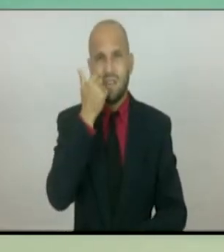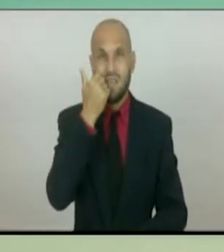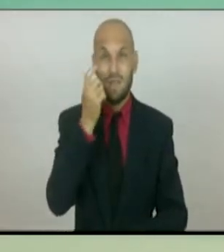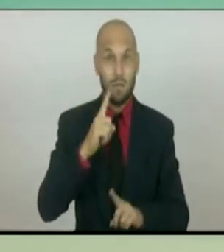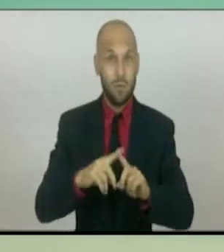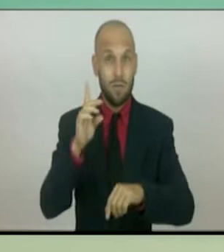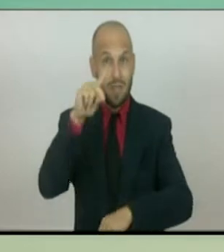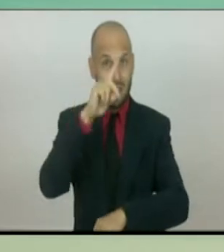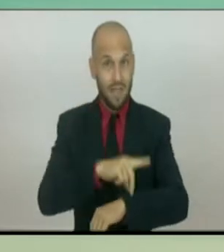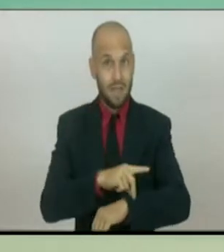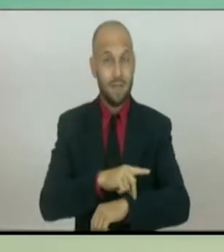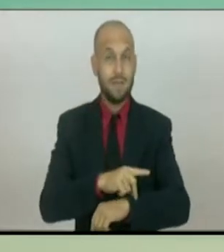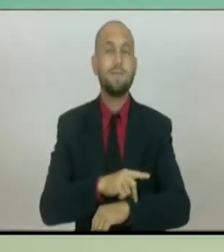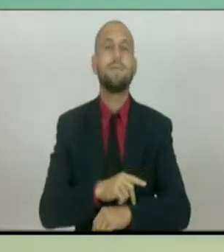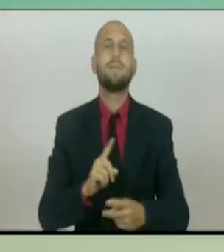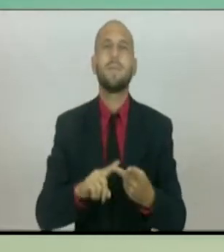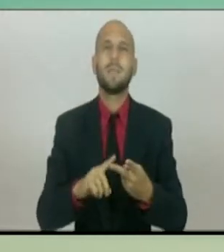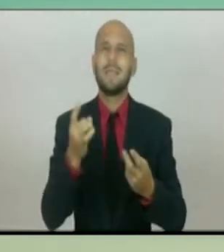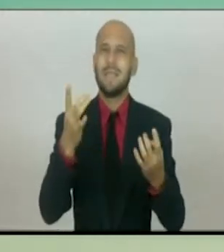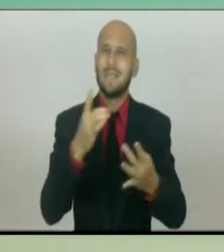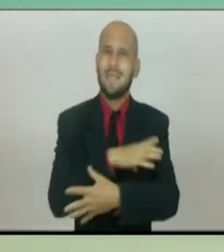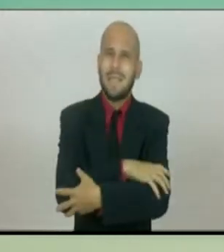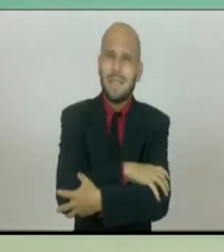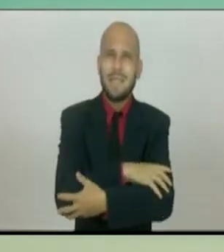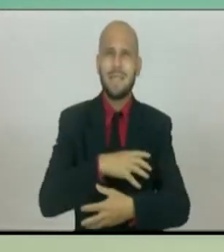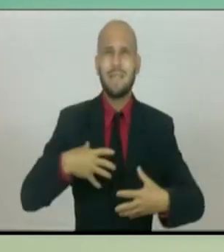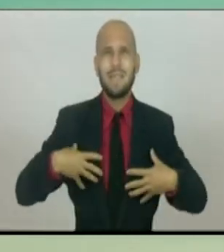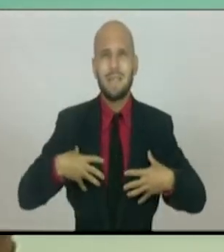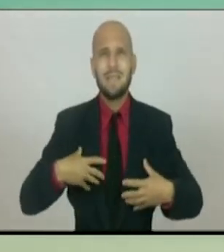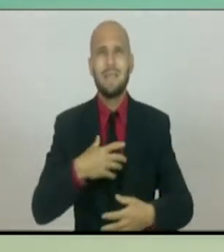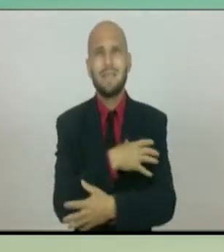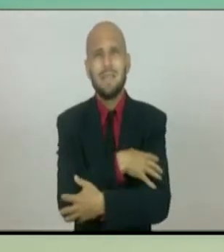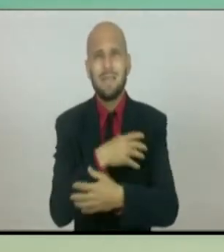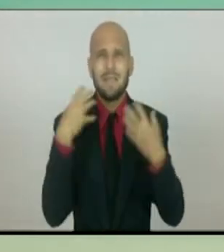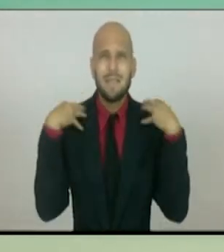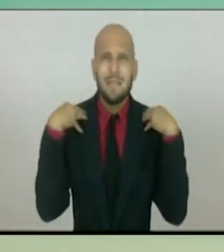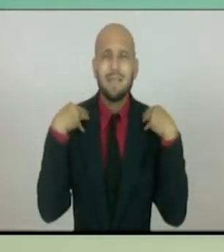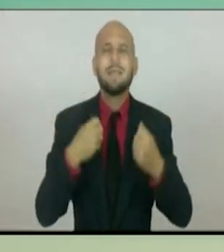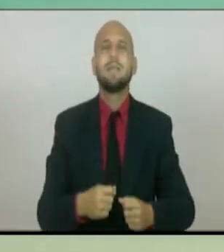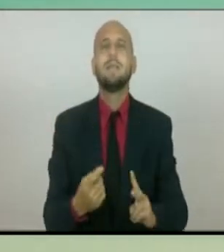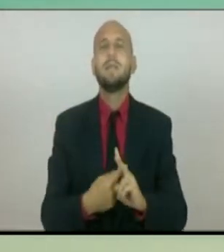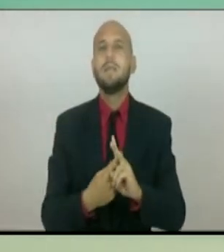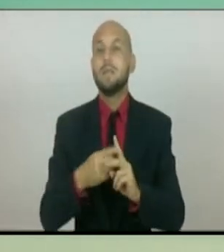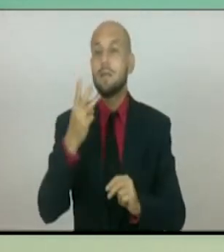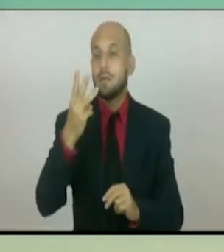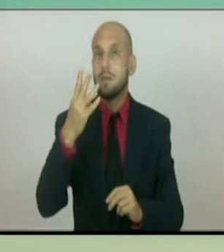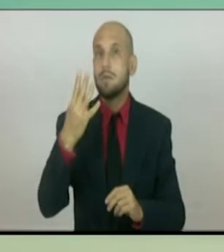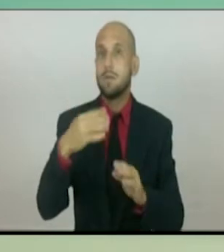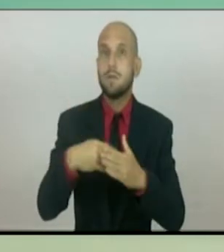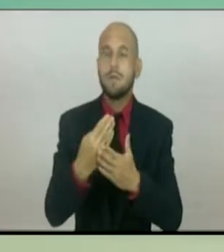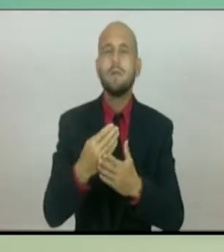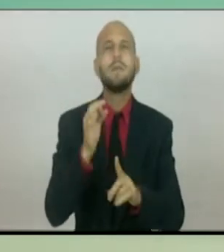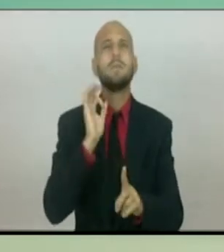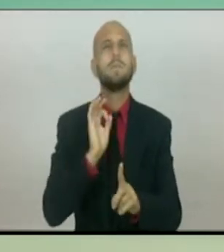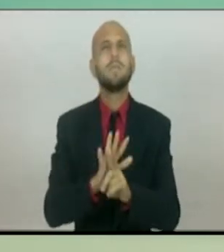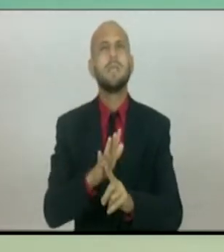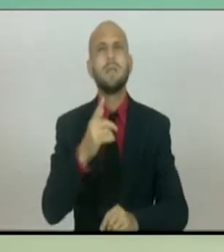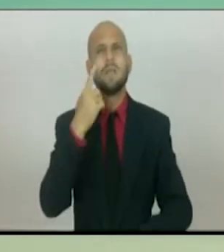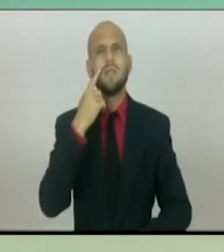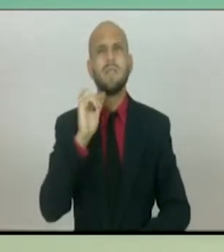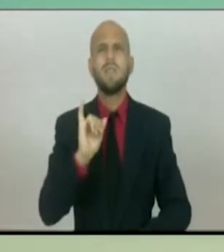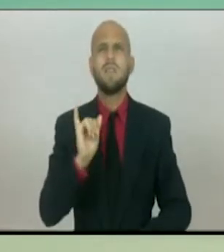fiebre, malestar general, dolor en las articulaciones. Entre el tercero, cuarto, quinto día aparecen los síntomas, los signos